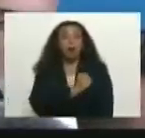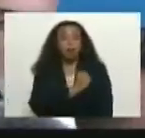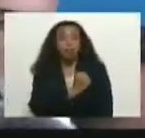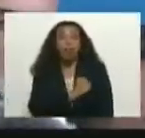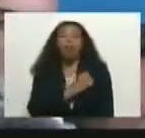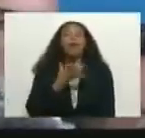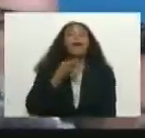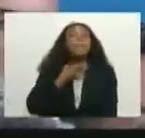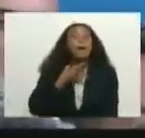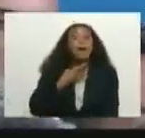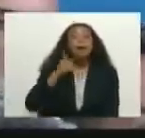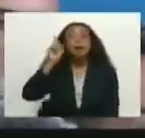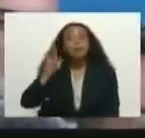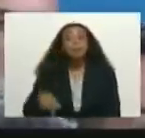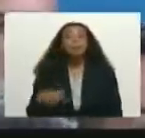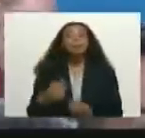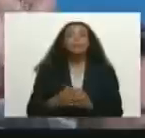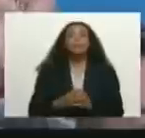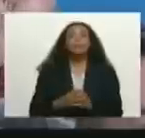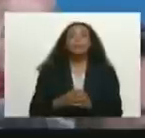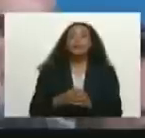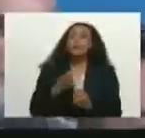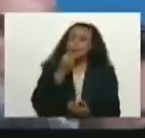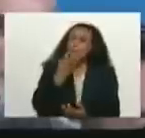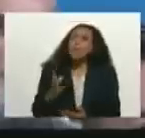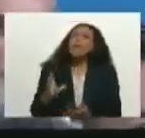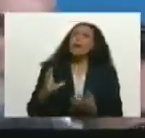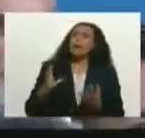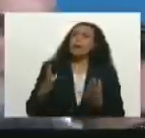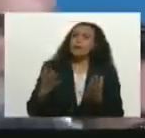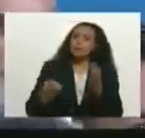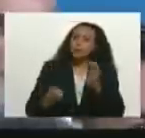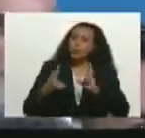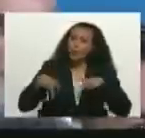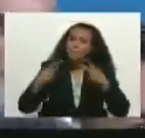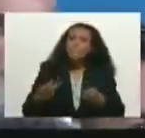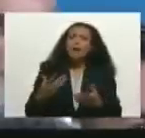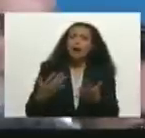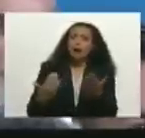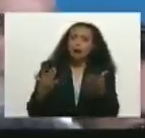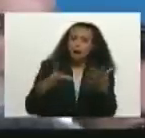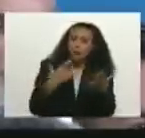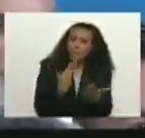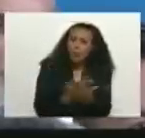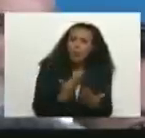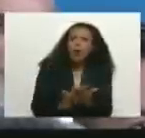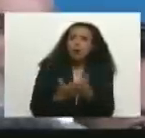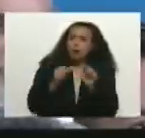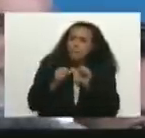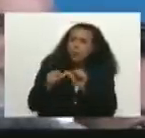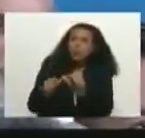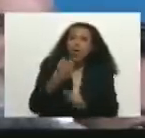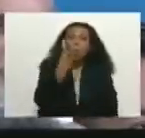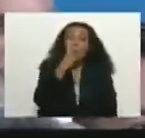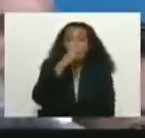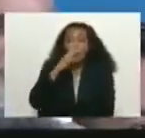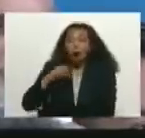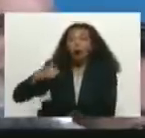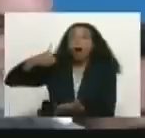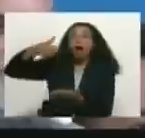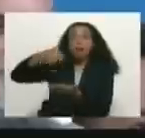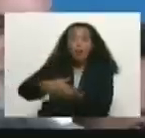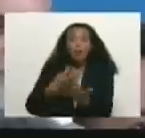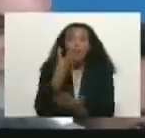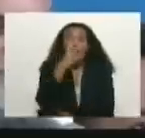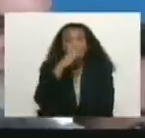y evangélicas. Y qué bueno que ese programa se ha mantenido durante estos 4 años. En